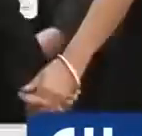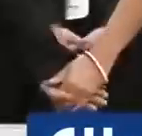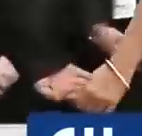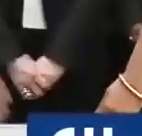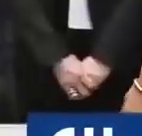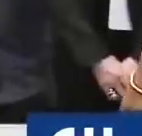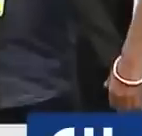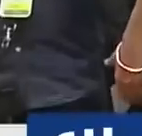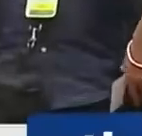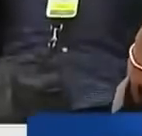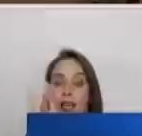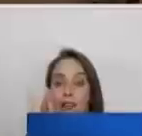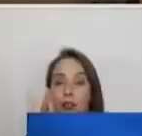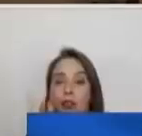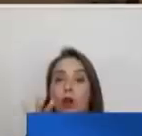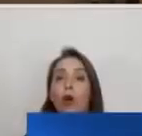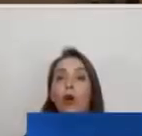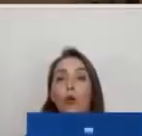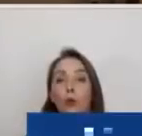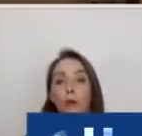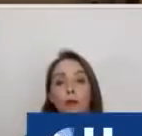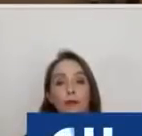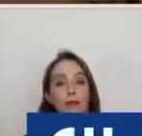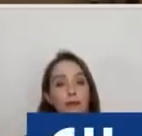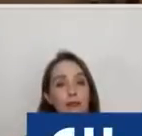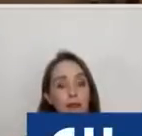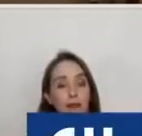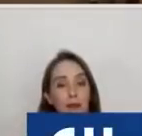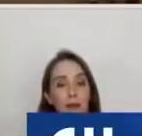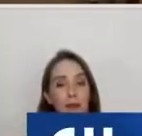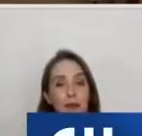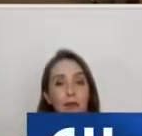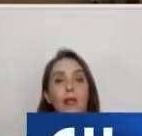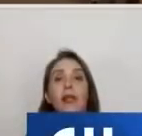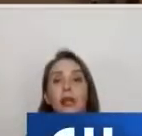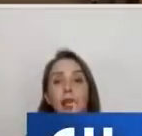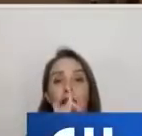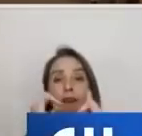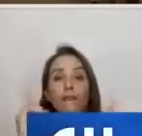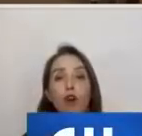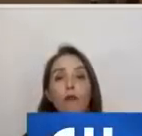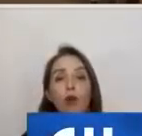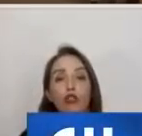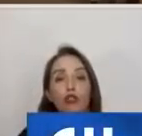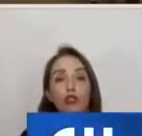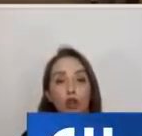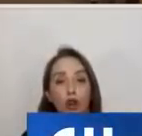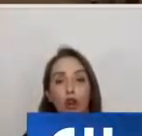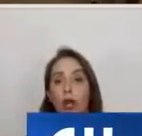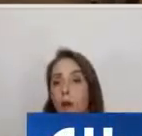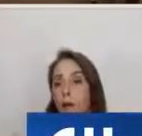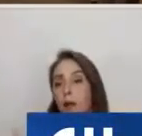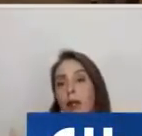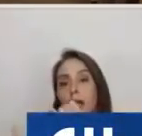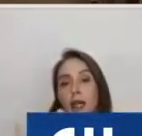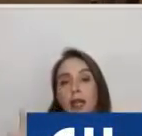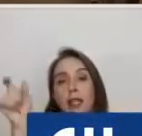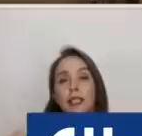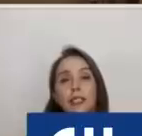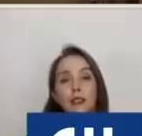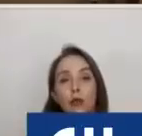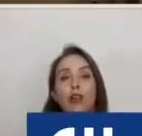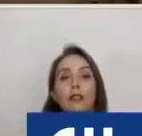Y en el marco de este acto ha comunicado solemnemente al ciudadano señor Gabriel Boric